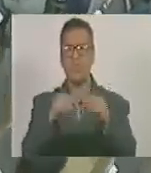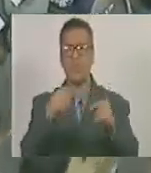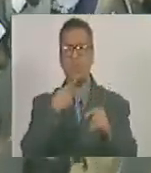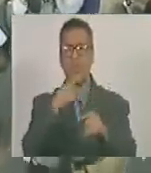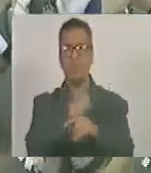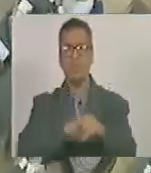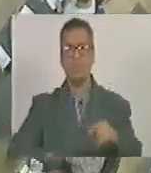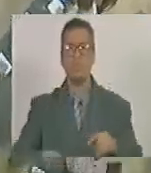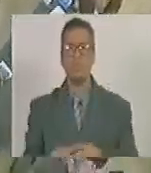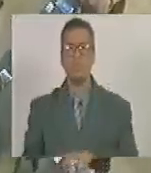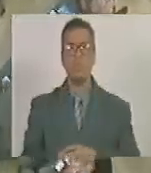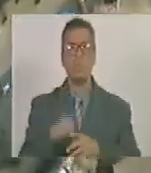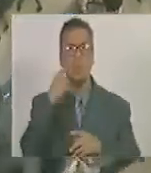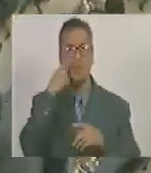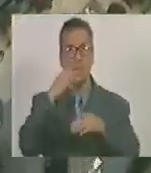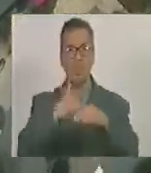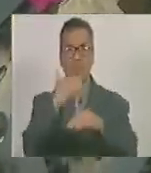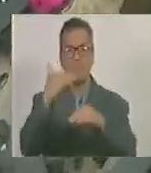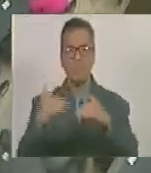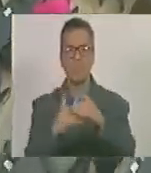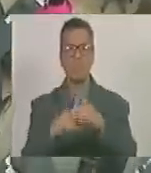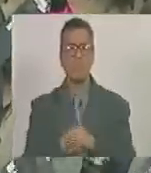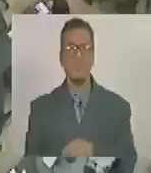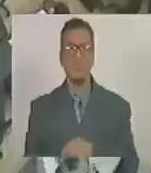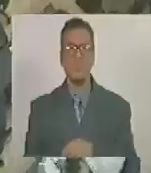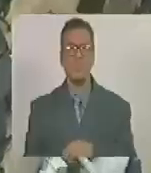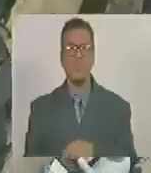ciudadano presidente. En cuenta, siguiente.